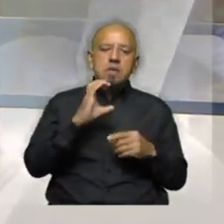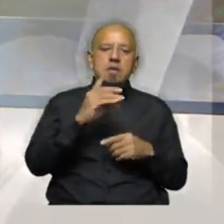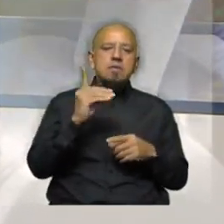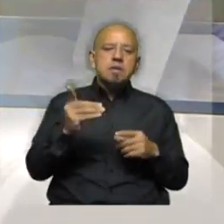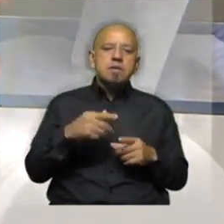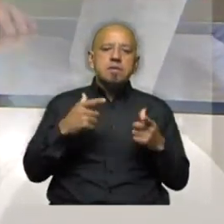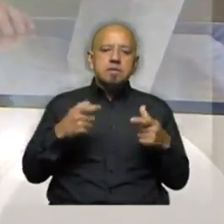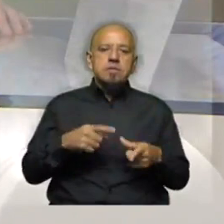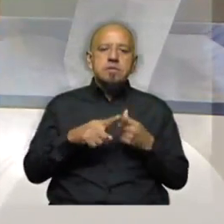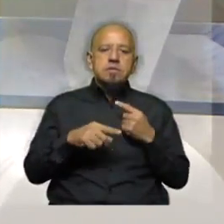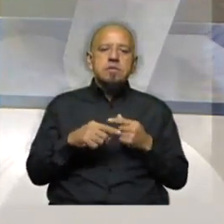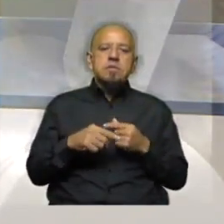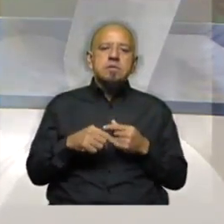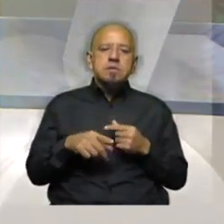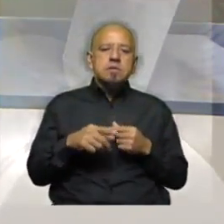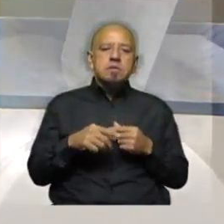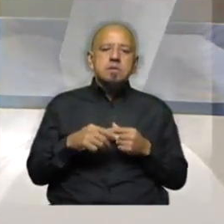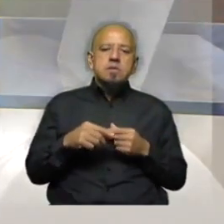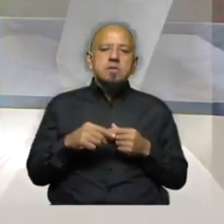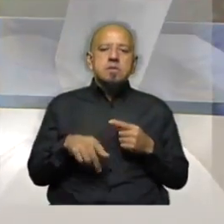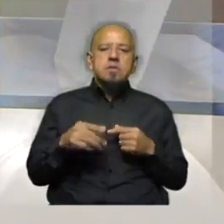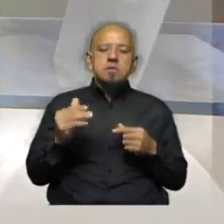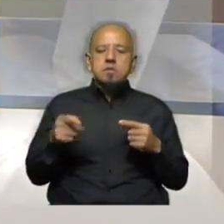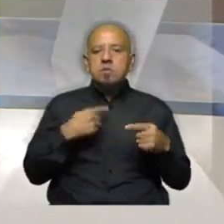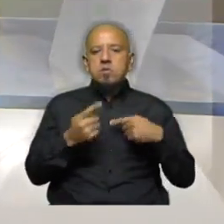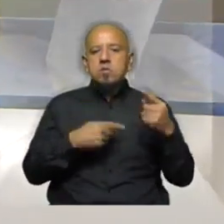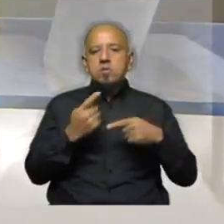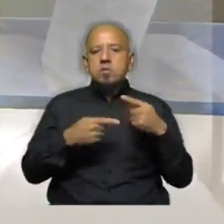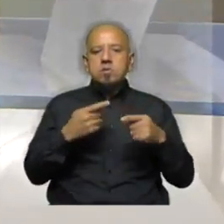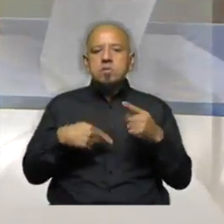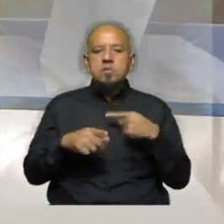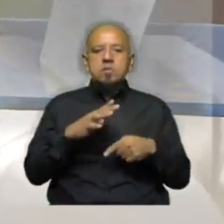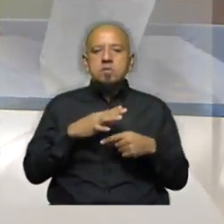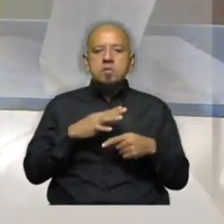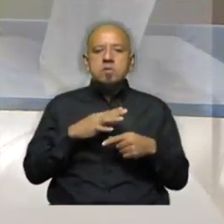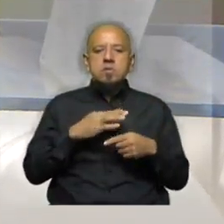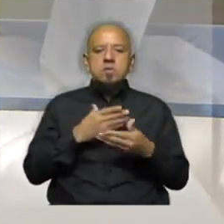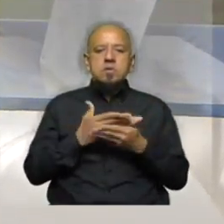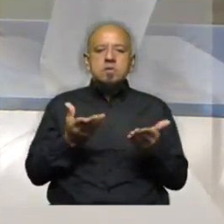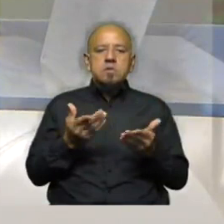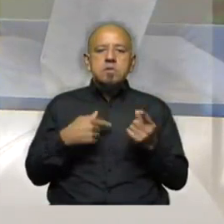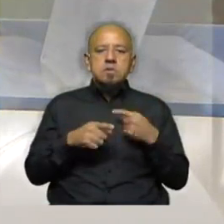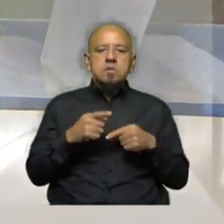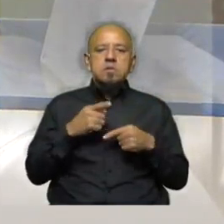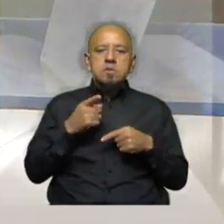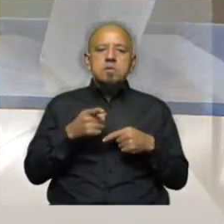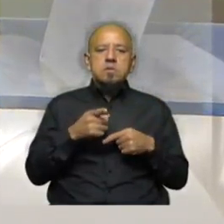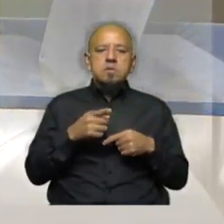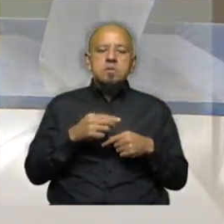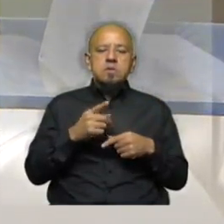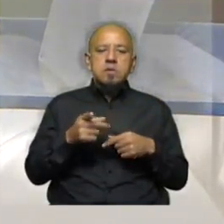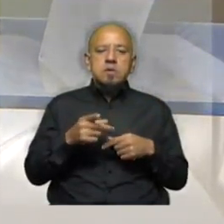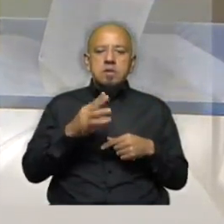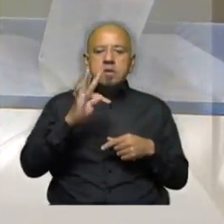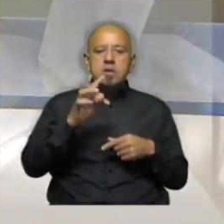la plataforma. Impresionante. Y sigue sumando generaciones y generaciones de adictos a ella. Estoy hablando de la Tabaré,